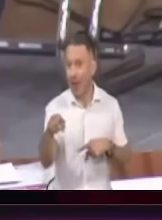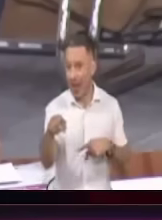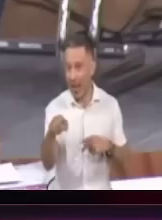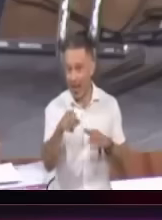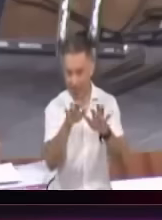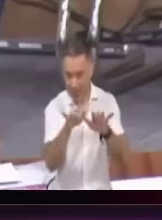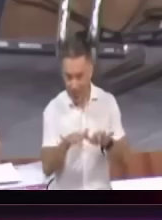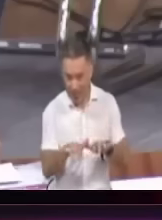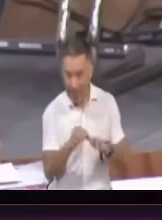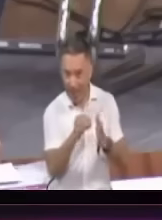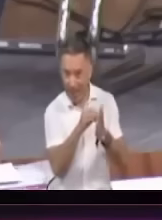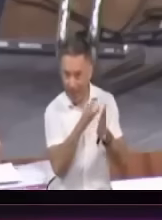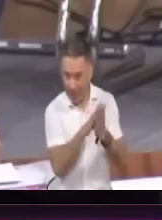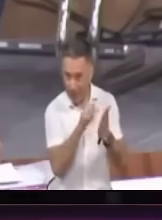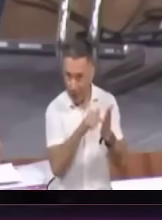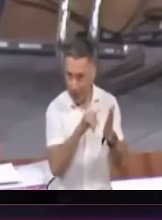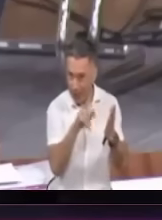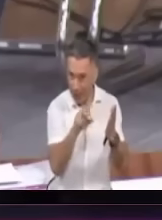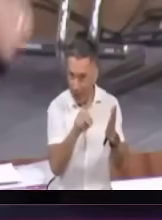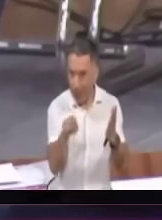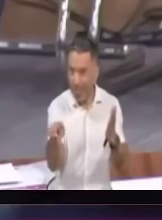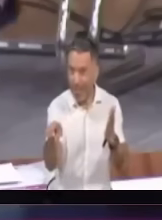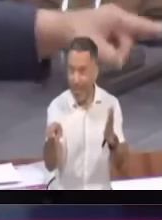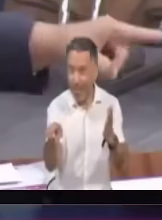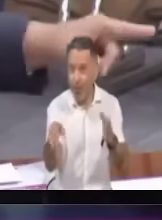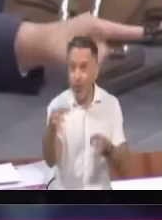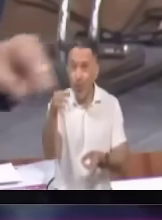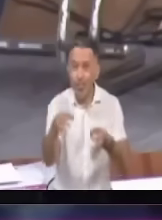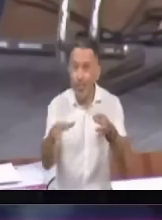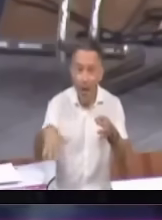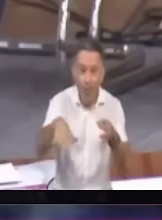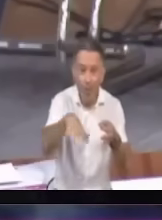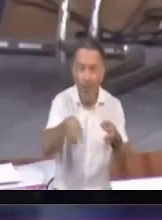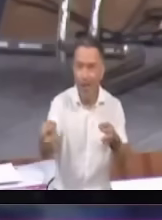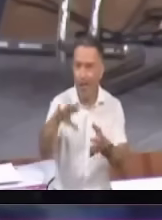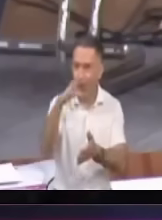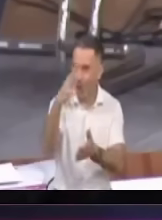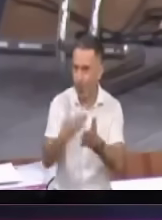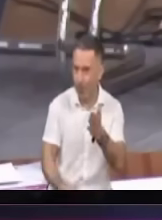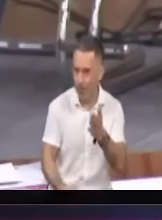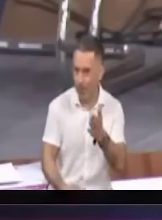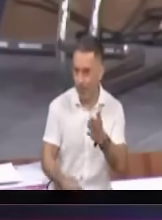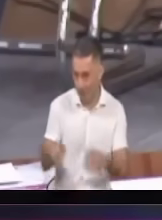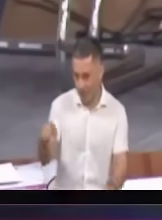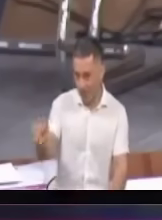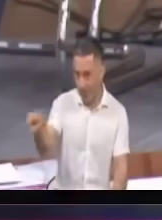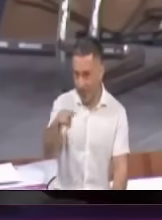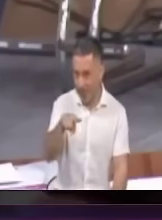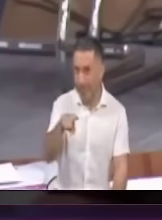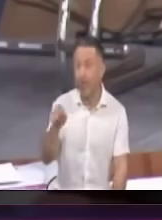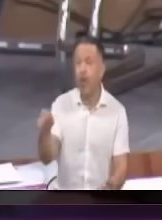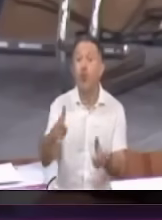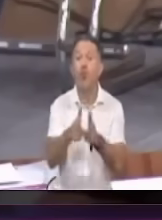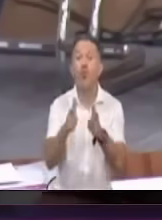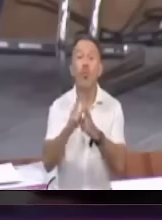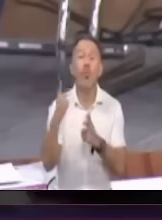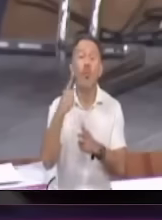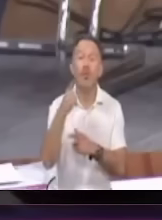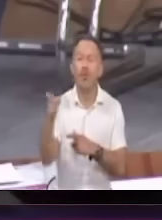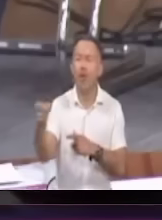está prófugo de la justicia. Esos son ustedes, partidos políticos que